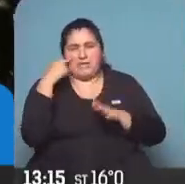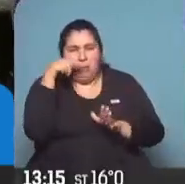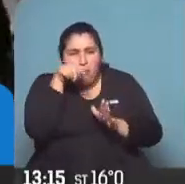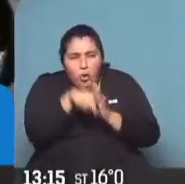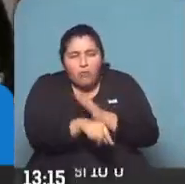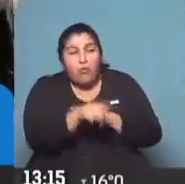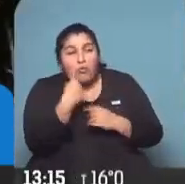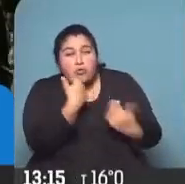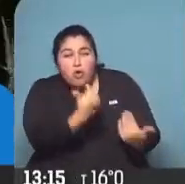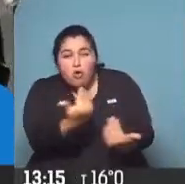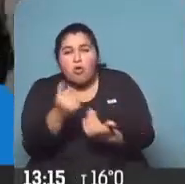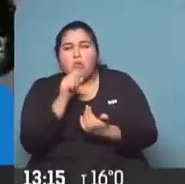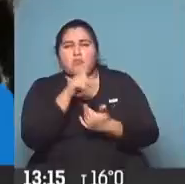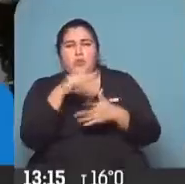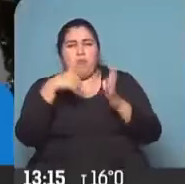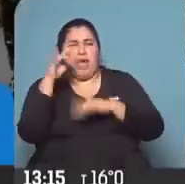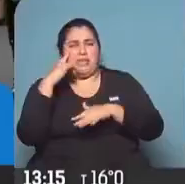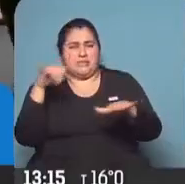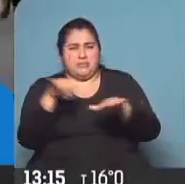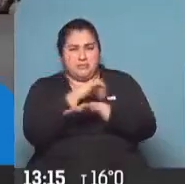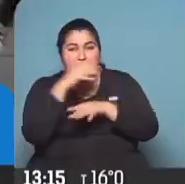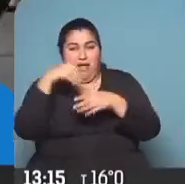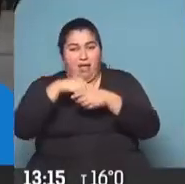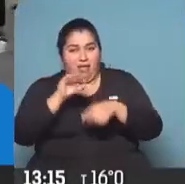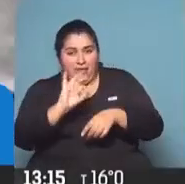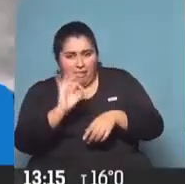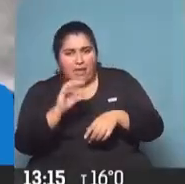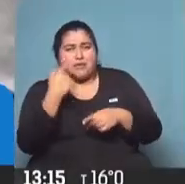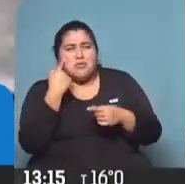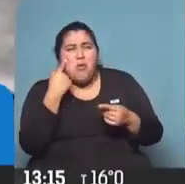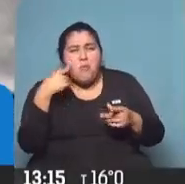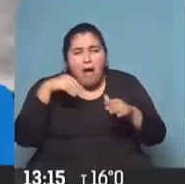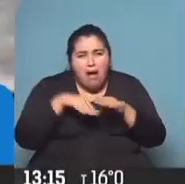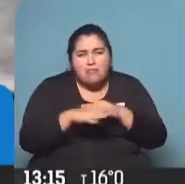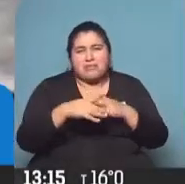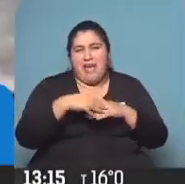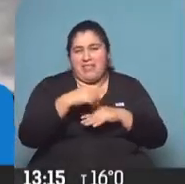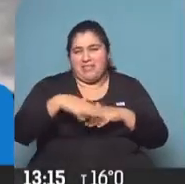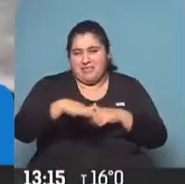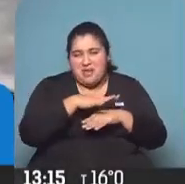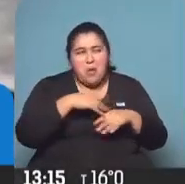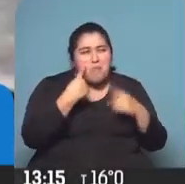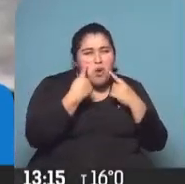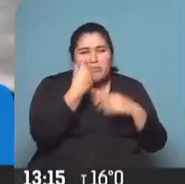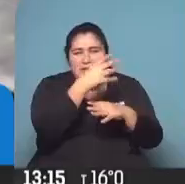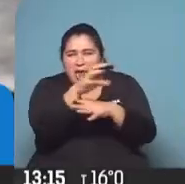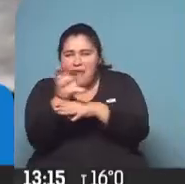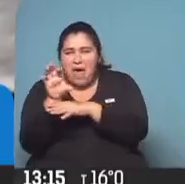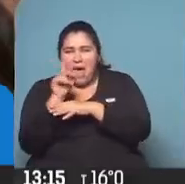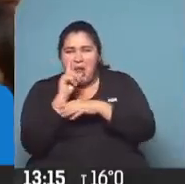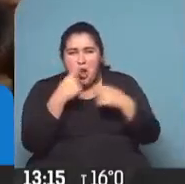mediante el empleo de aeronaves no tripuladas sensores terrestres radares vigilancia patrullas de